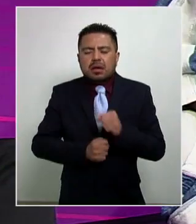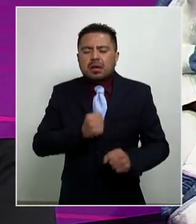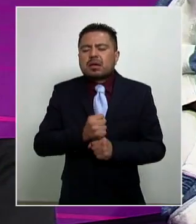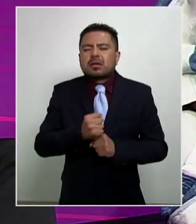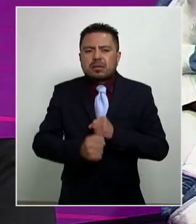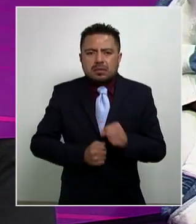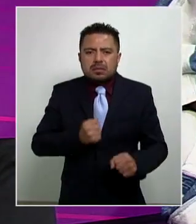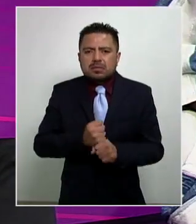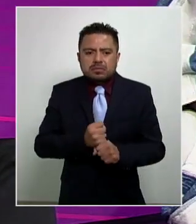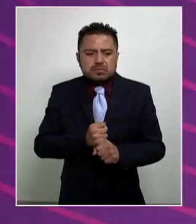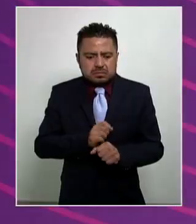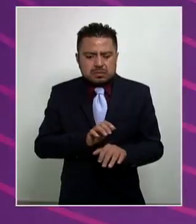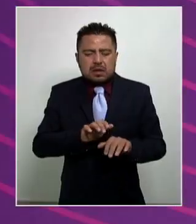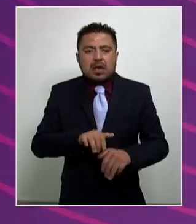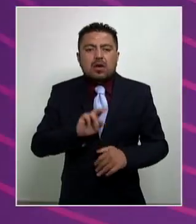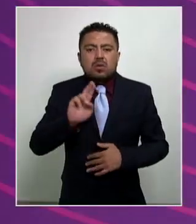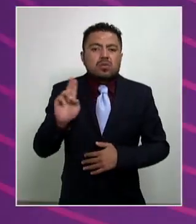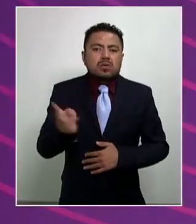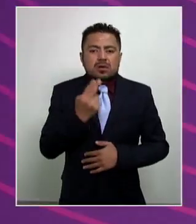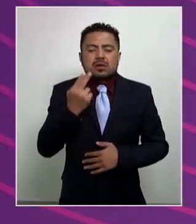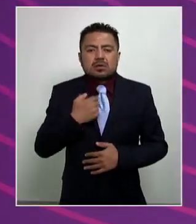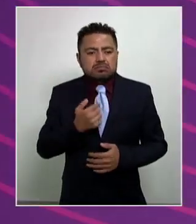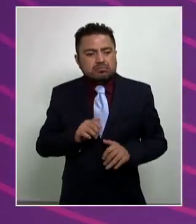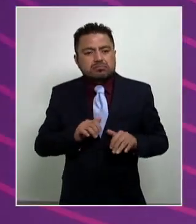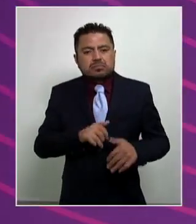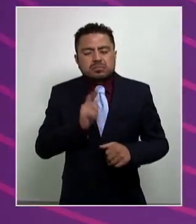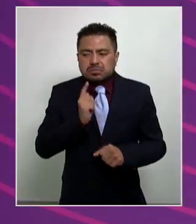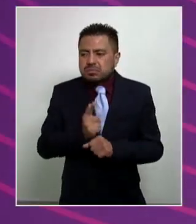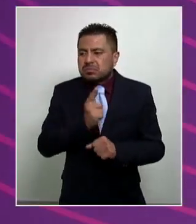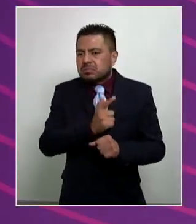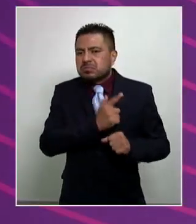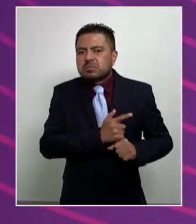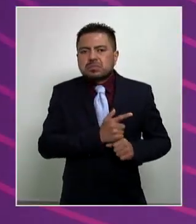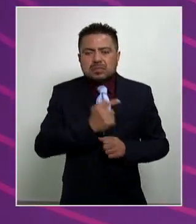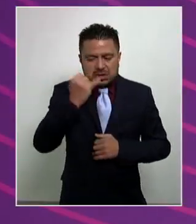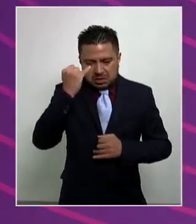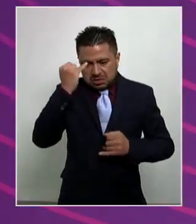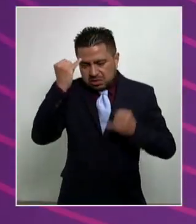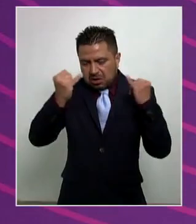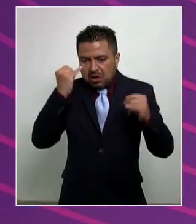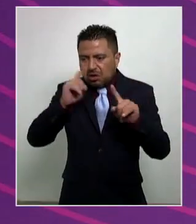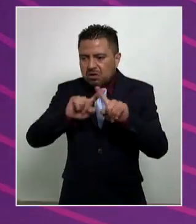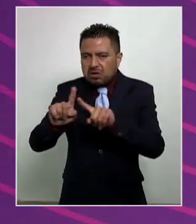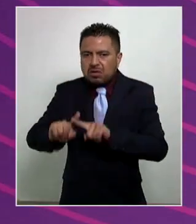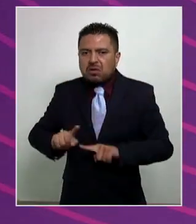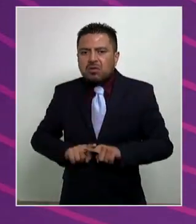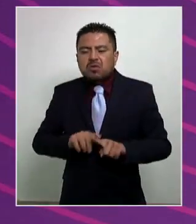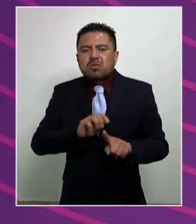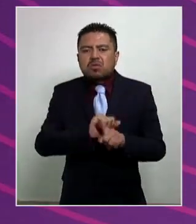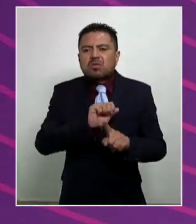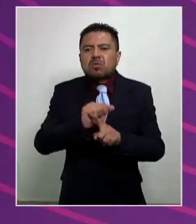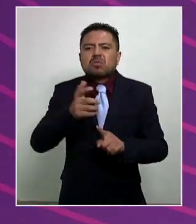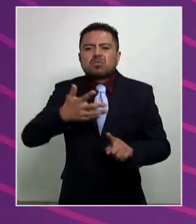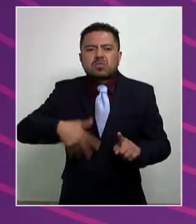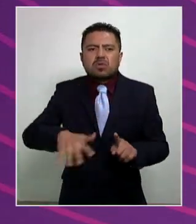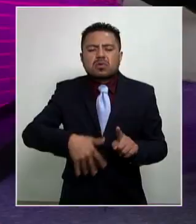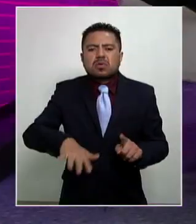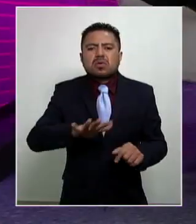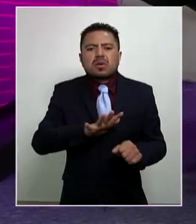ya entrando, por ejemplo, a la universidad, cuando empiezo a ver referentes de ideologías y referentes de esta